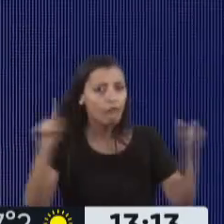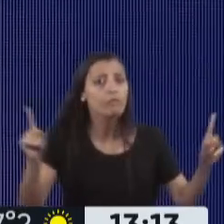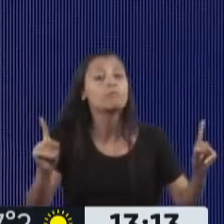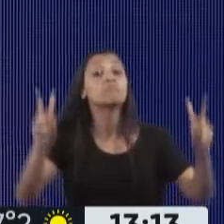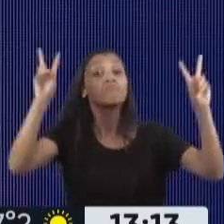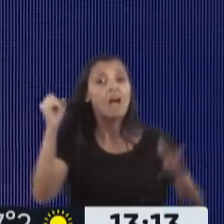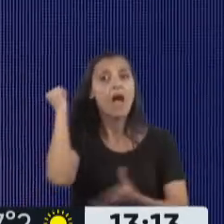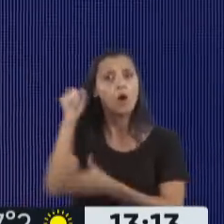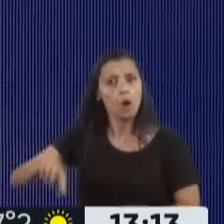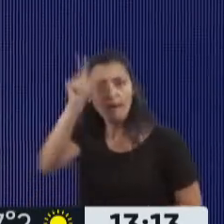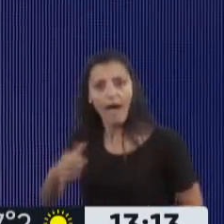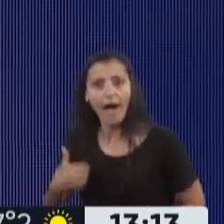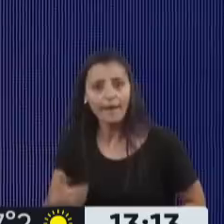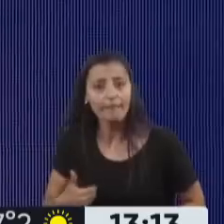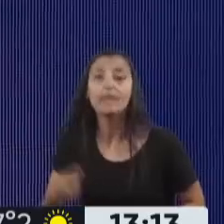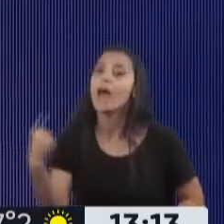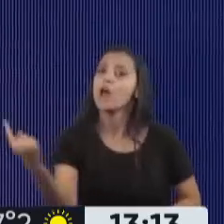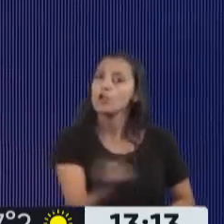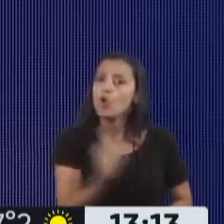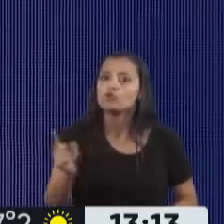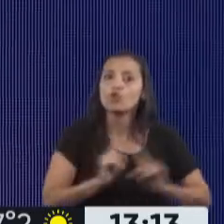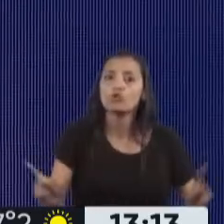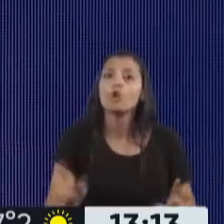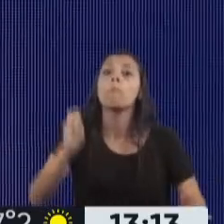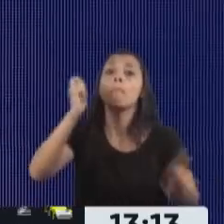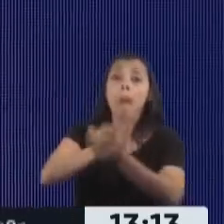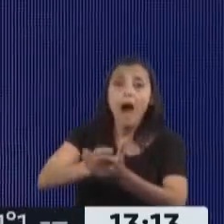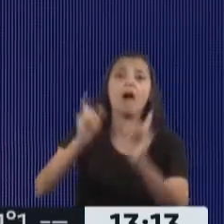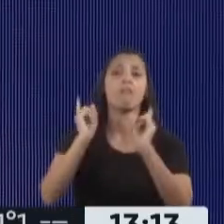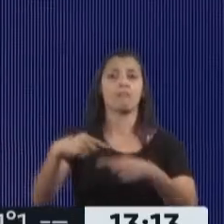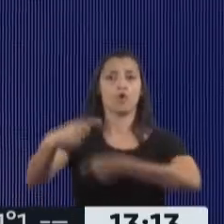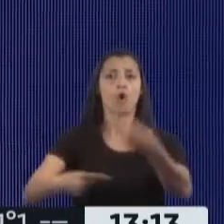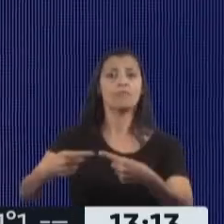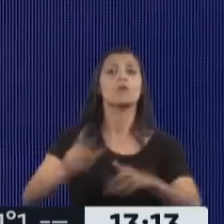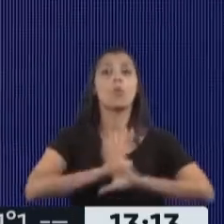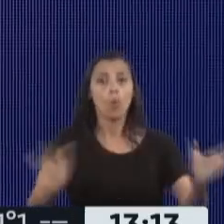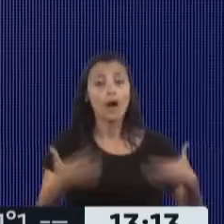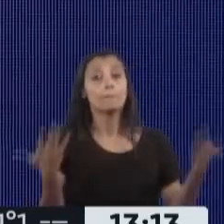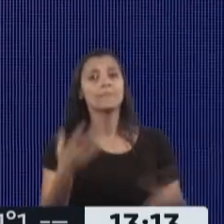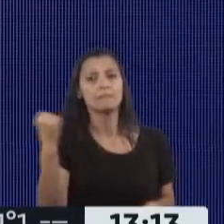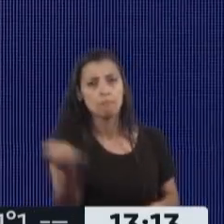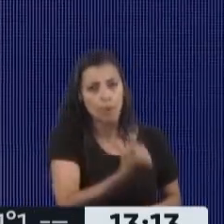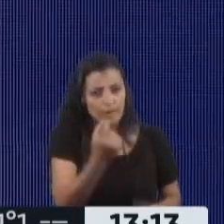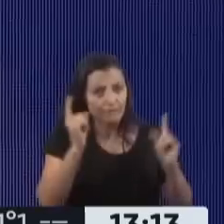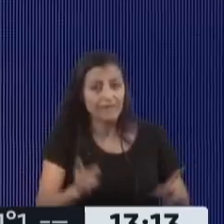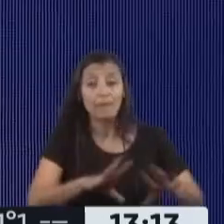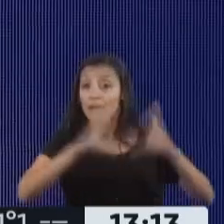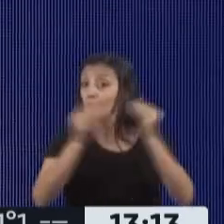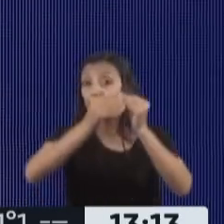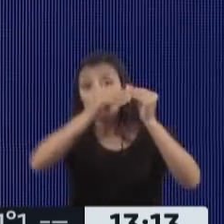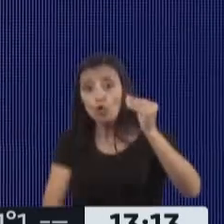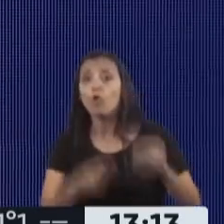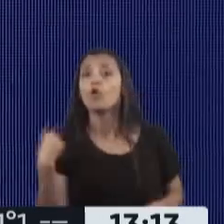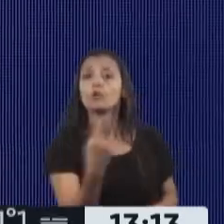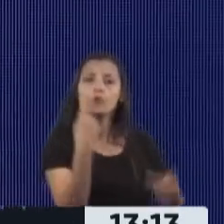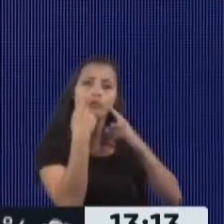economía argentina, que lo hicimos sin expropiar y sin default. Otra característica importante es que todo esto lo estamos haciendo sin